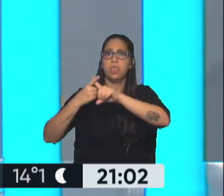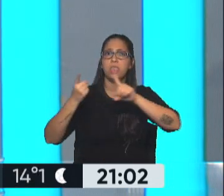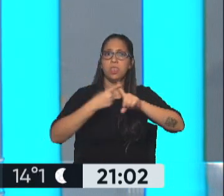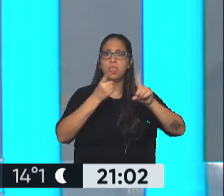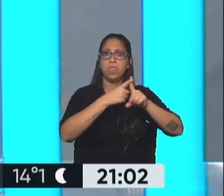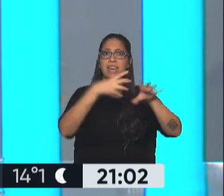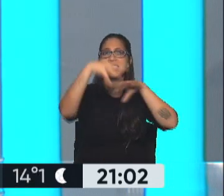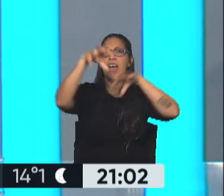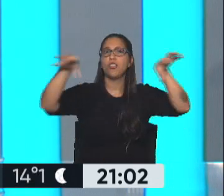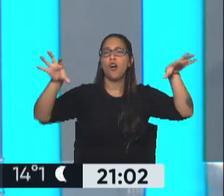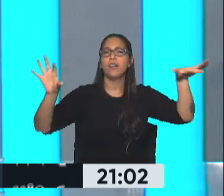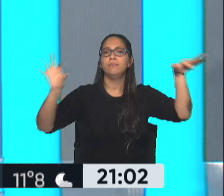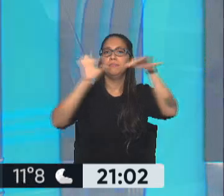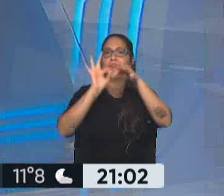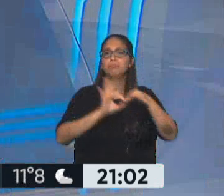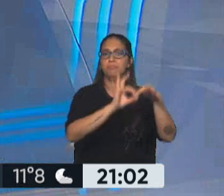digamos,